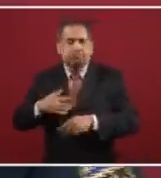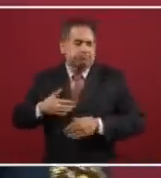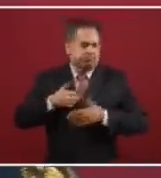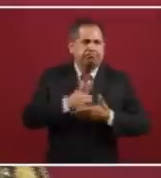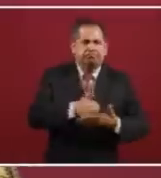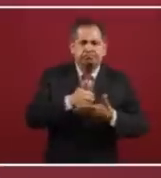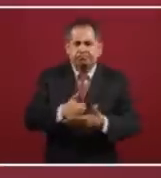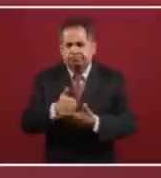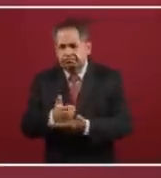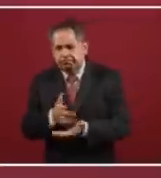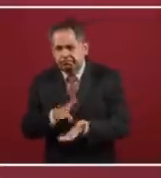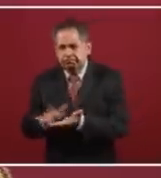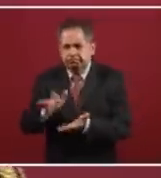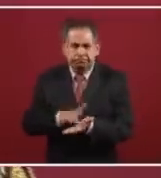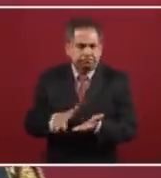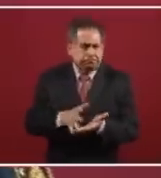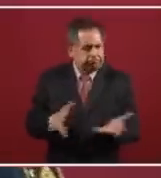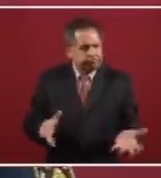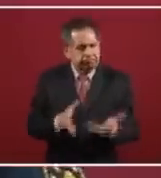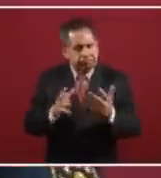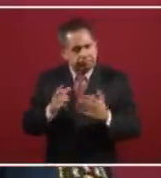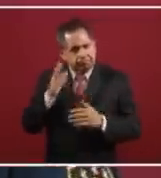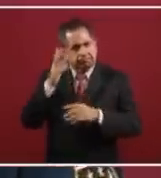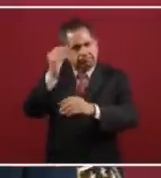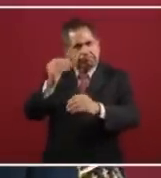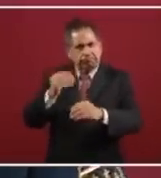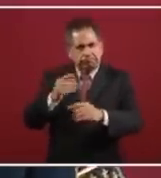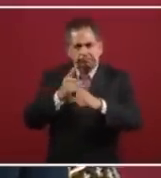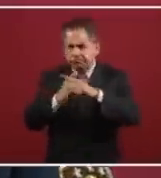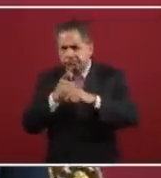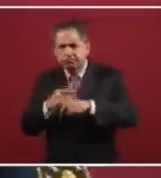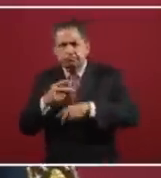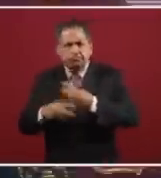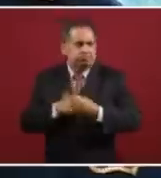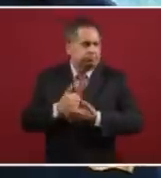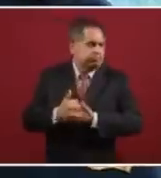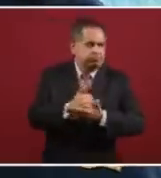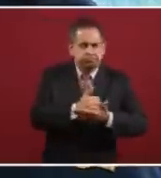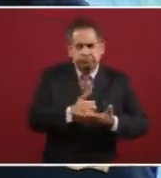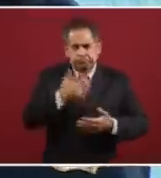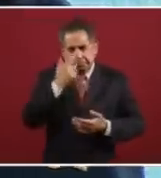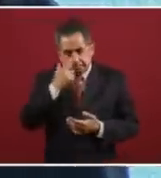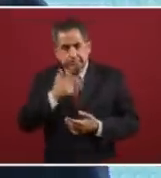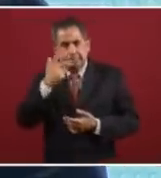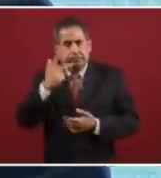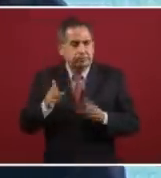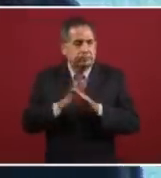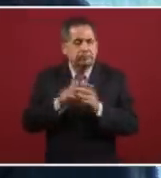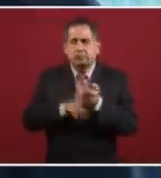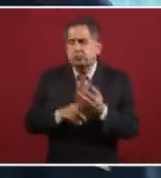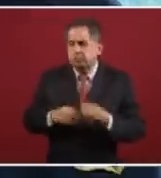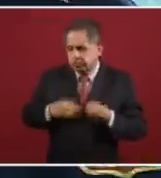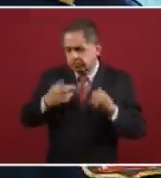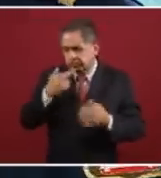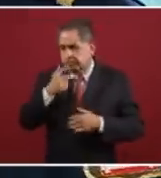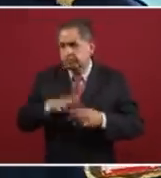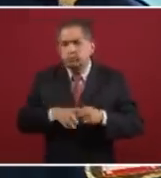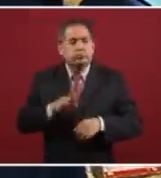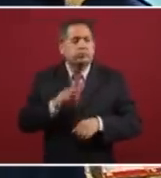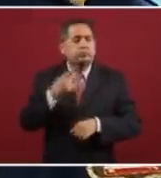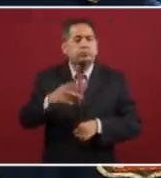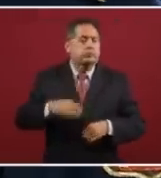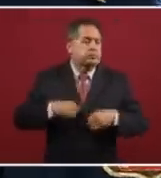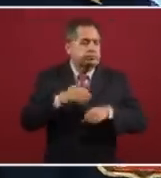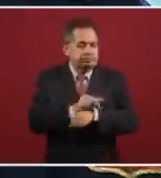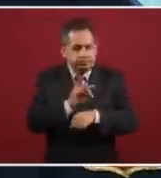buscando un sentido constructivo, un sentido social, mejorar condiciones de vida, proteger el medio